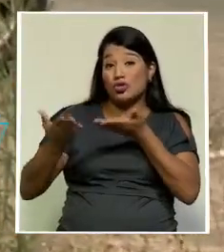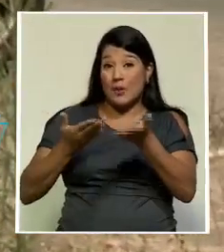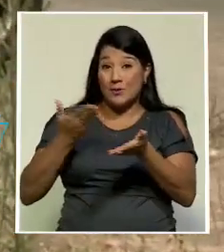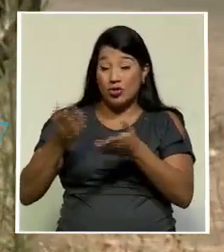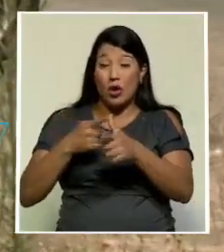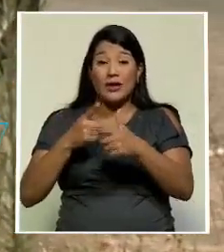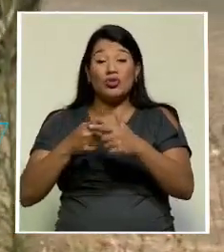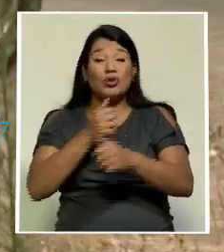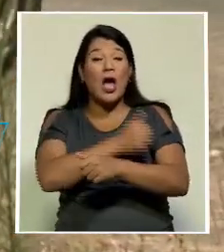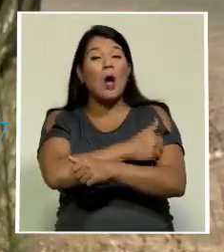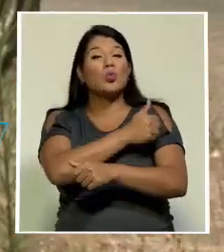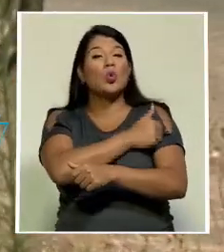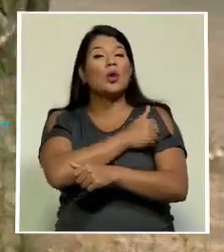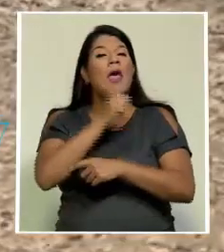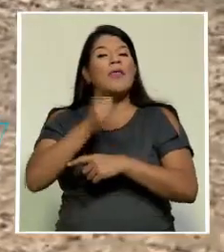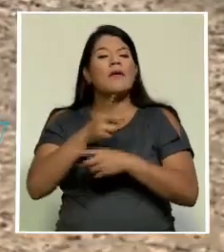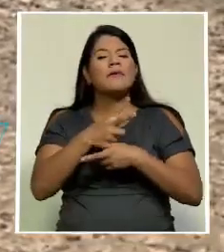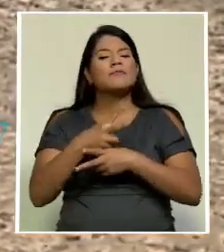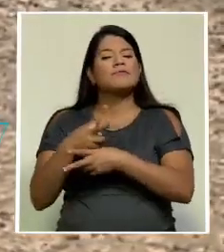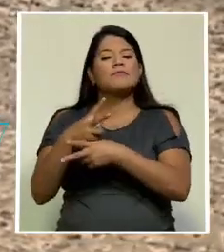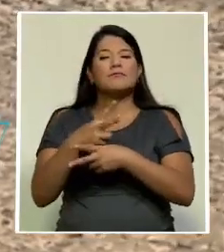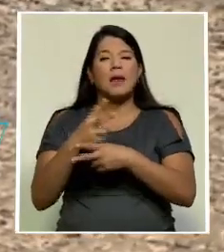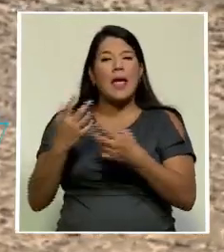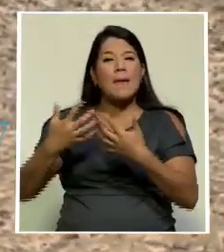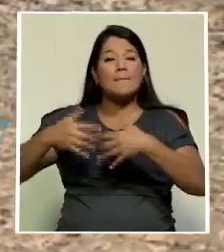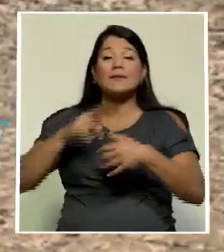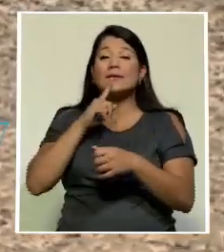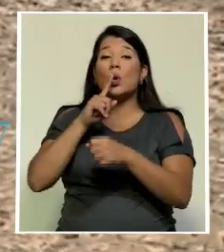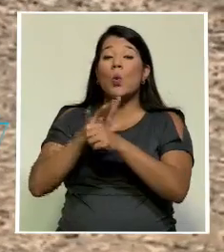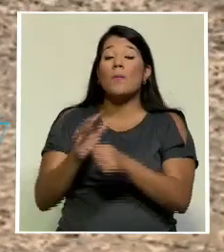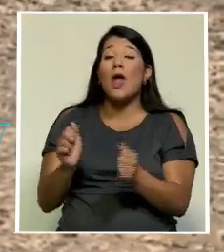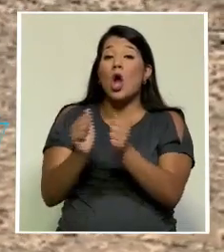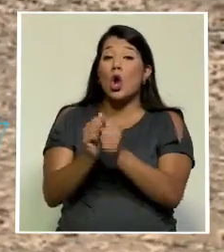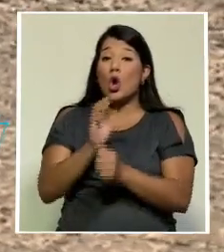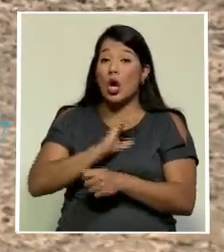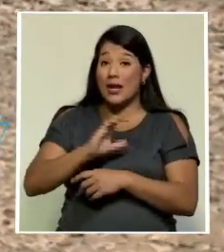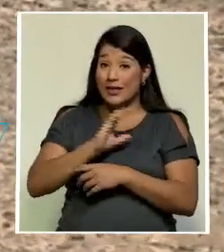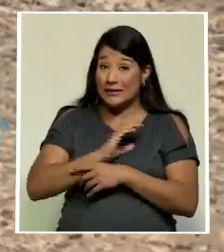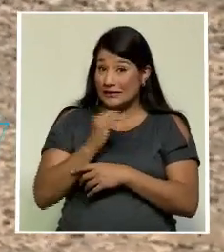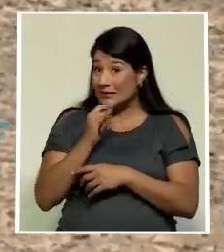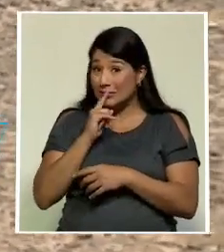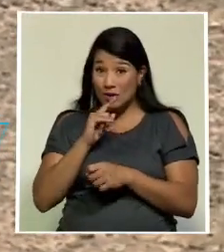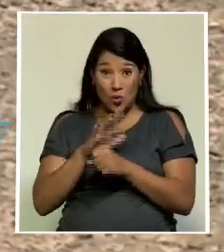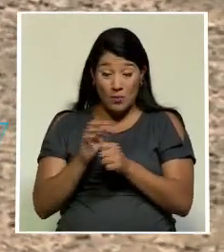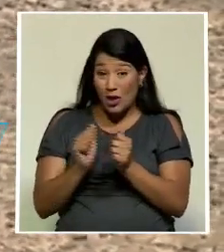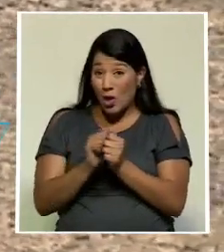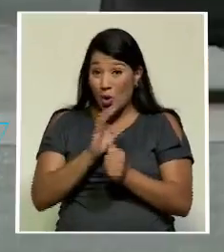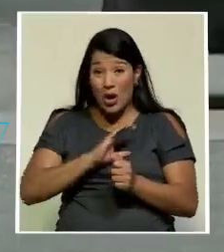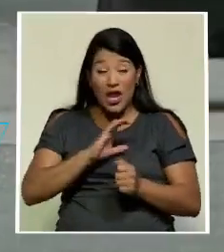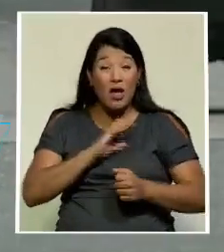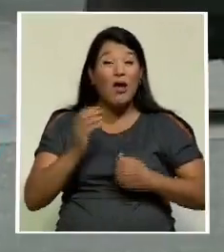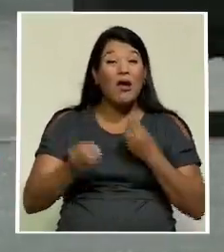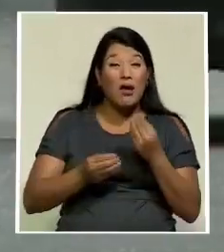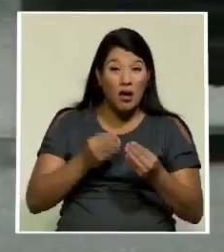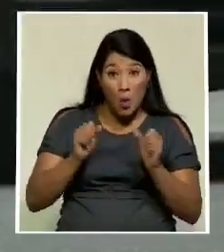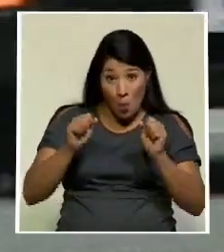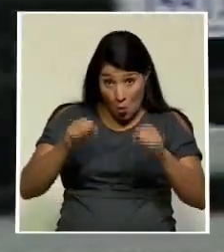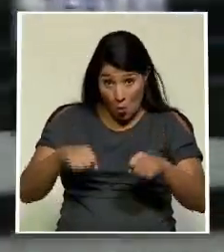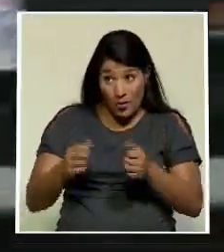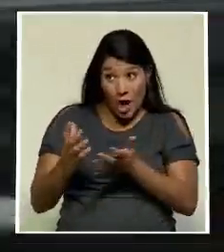que vigilar que las empresas cumplan con cierto estándar de calidad, pues de lo contrario se les aplicaría multas, podrían retener